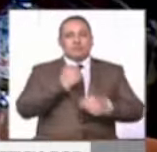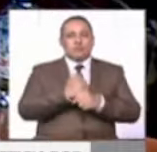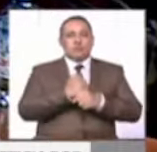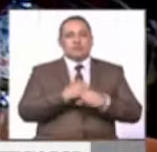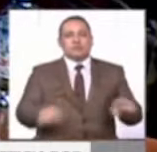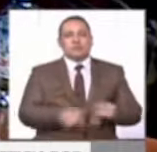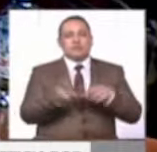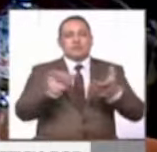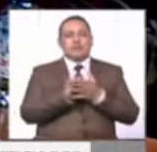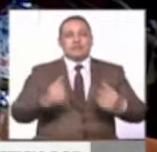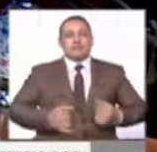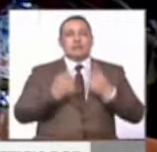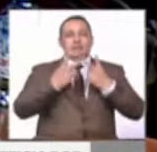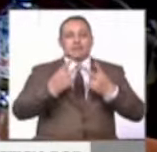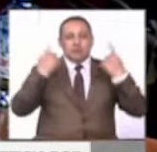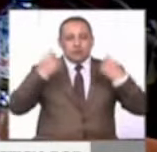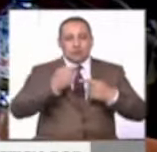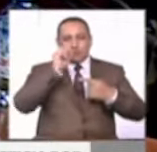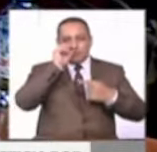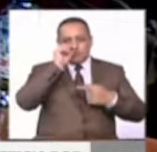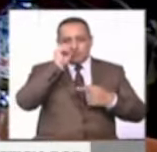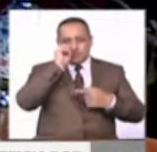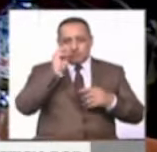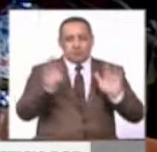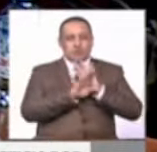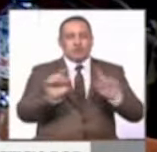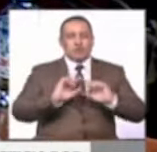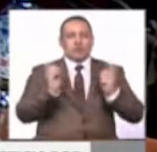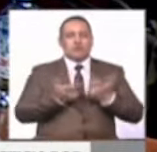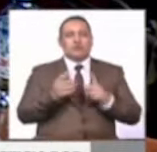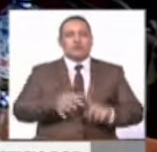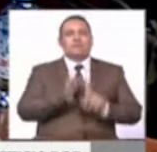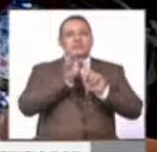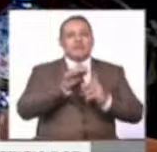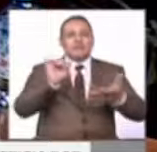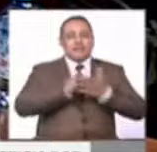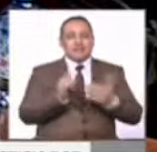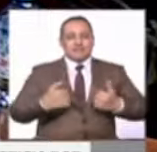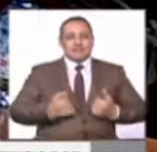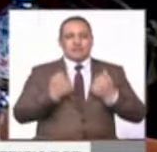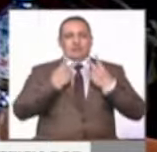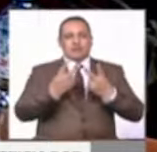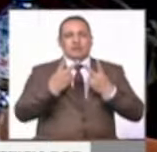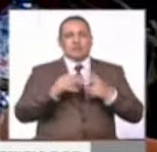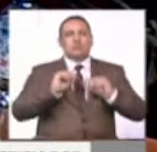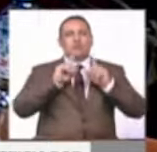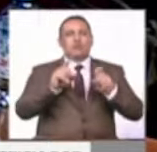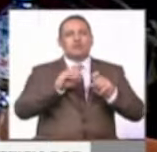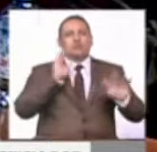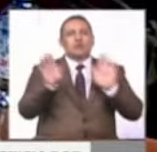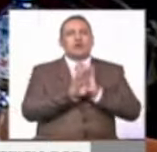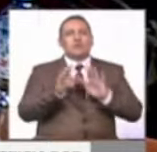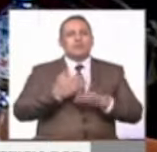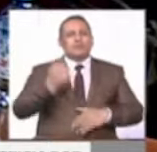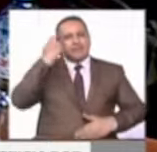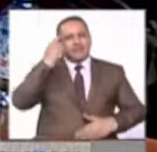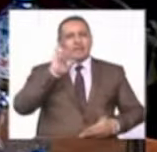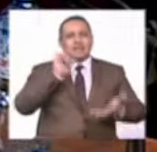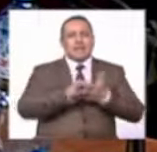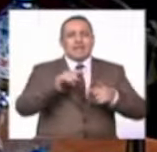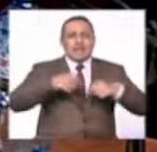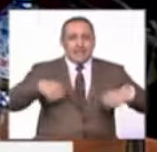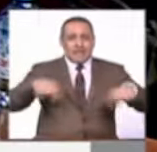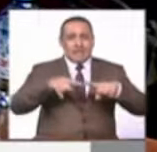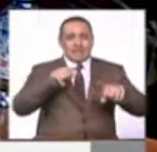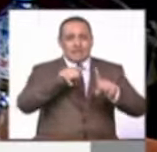si hubiera habido consenso en la comisión especial que en que via un concurso público pensaba que ella debía